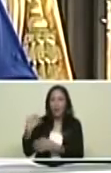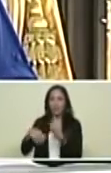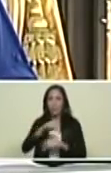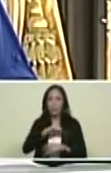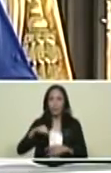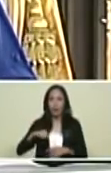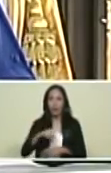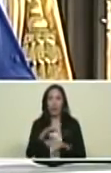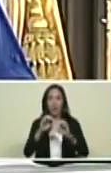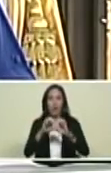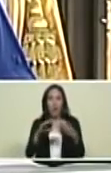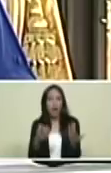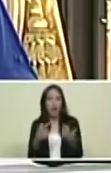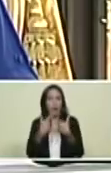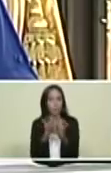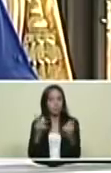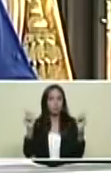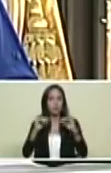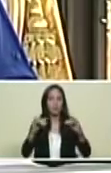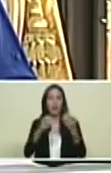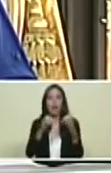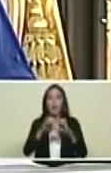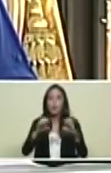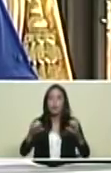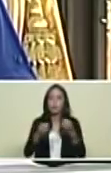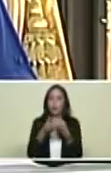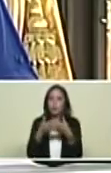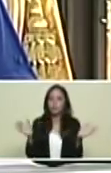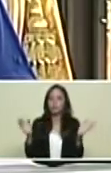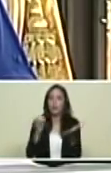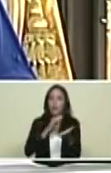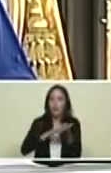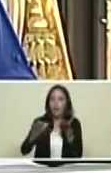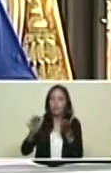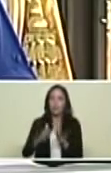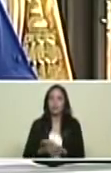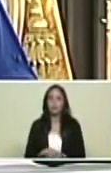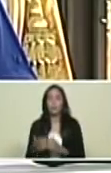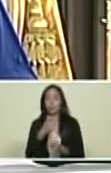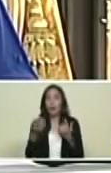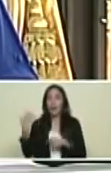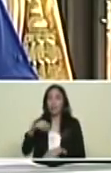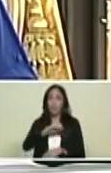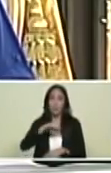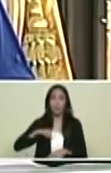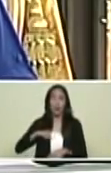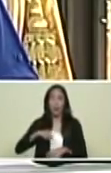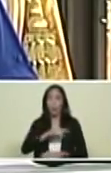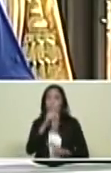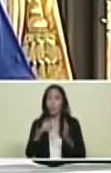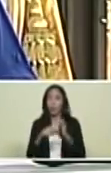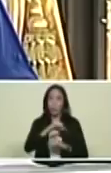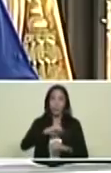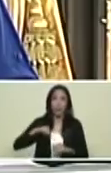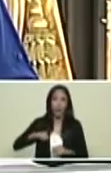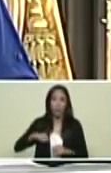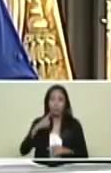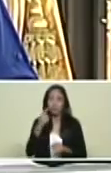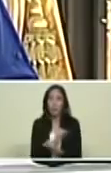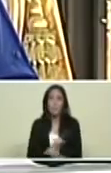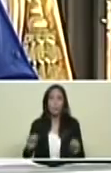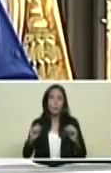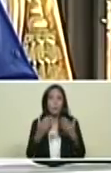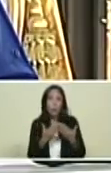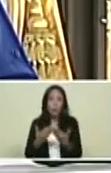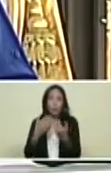espacios educativos fueron liberados, liberados totalmente de la privatización del neoliberalismo